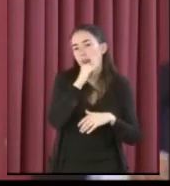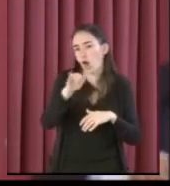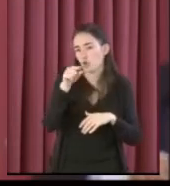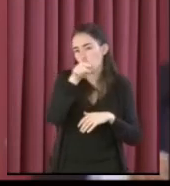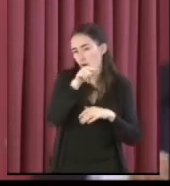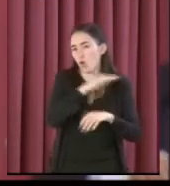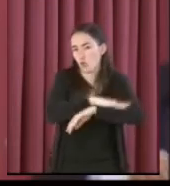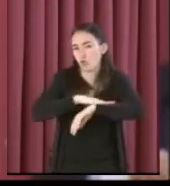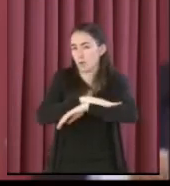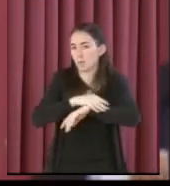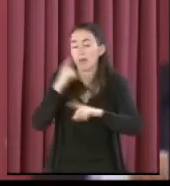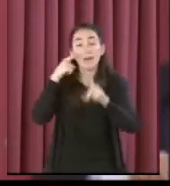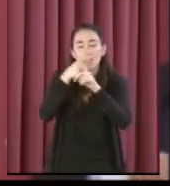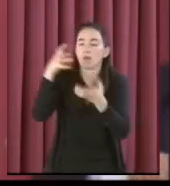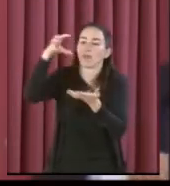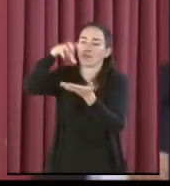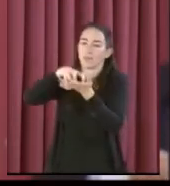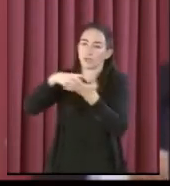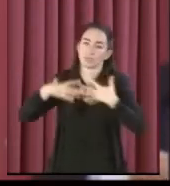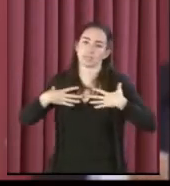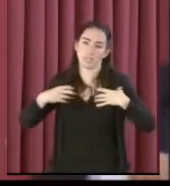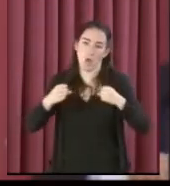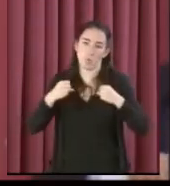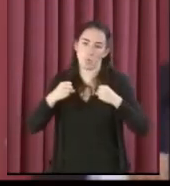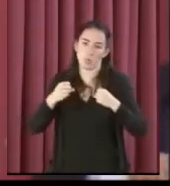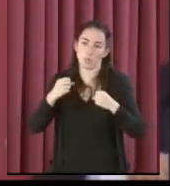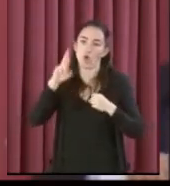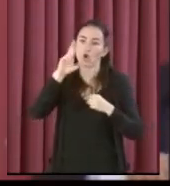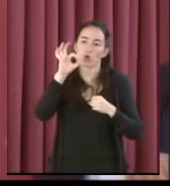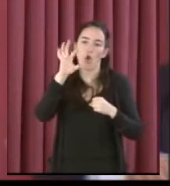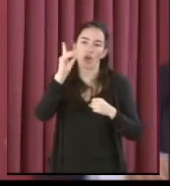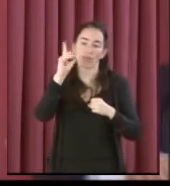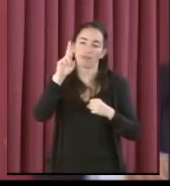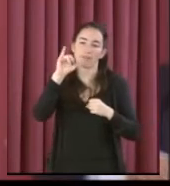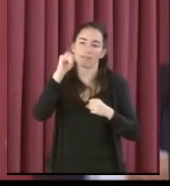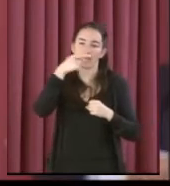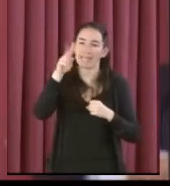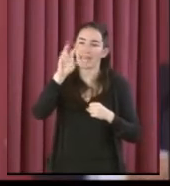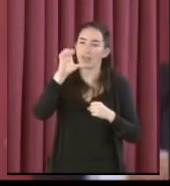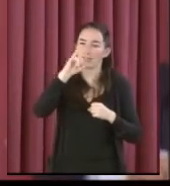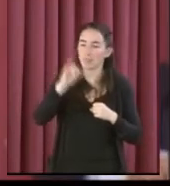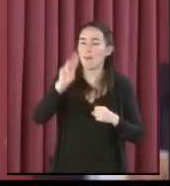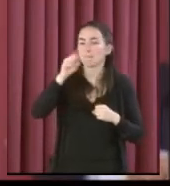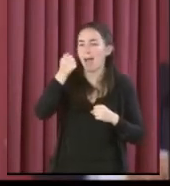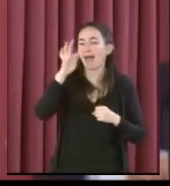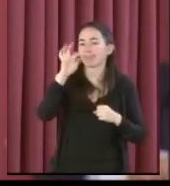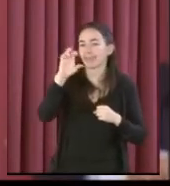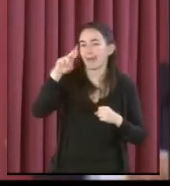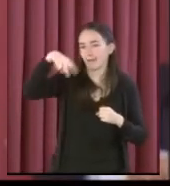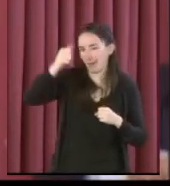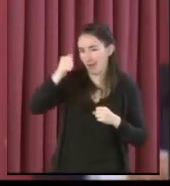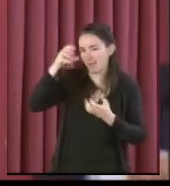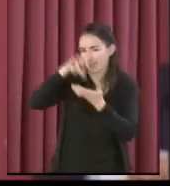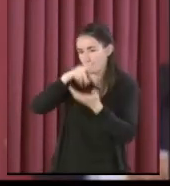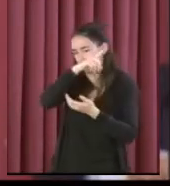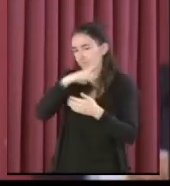construcción del nuevo centro de salud Rodríguez Paterna. Reflexión también ya iniciada en materia de infraestructuras tras la